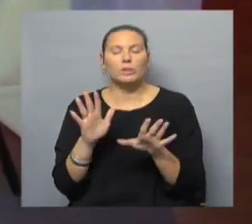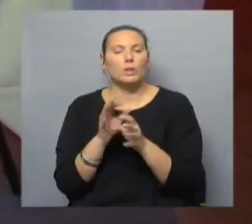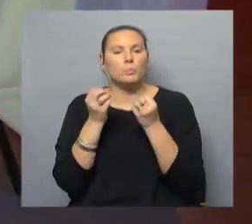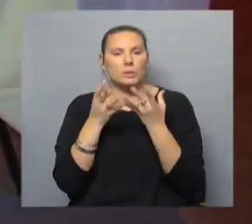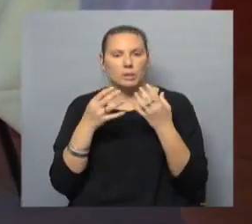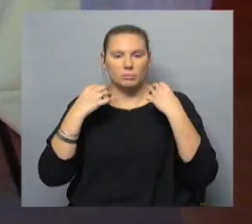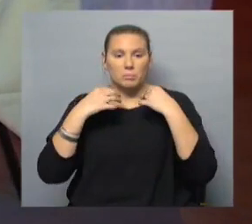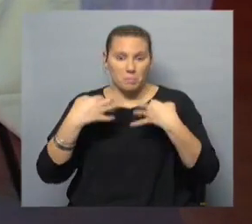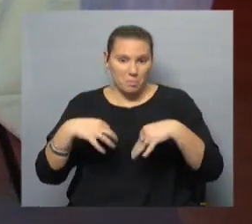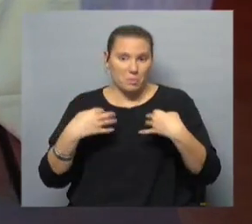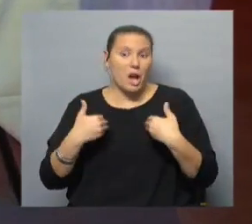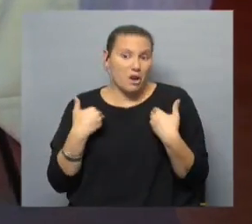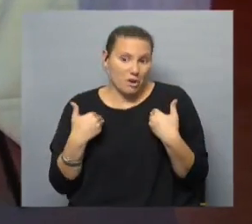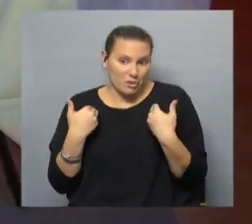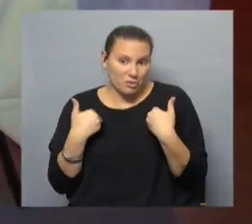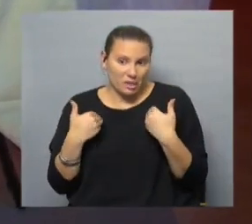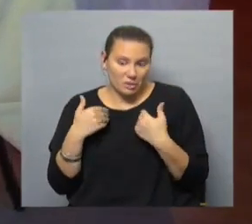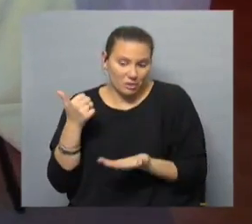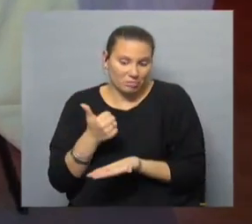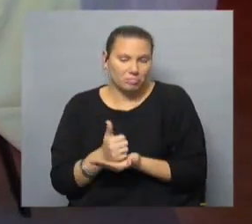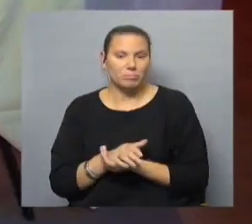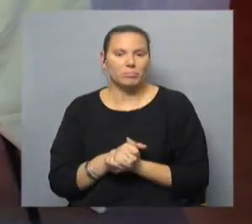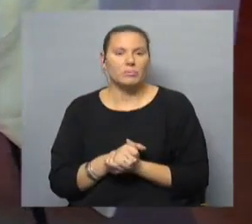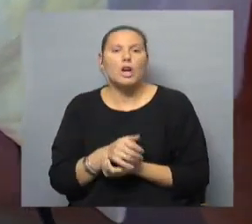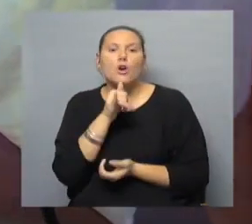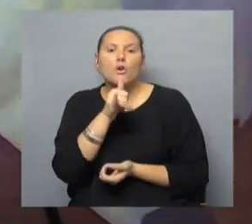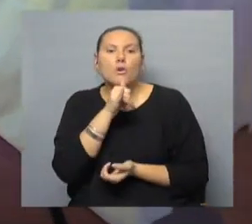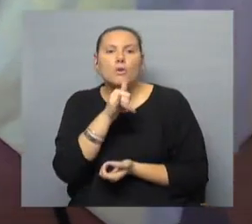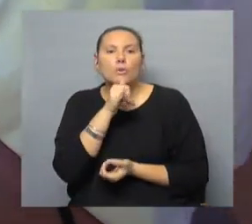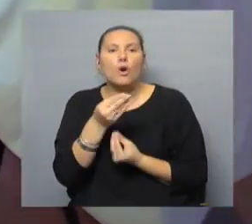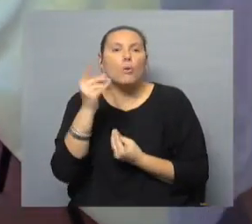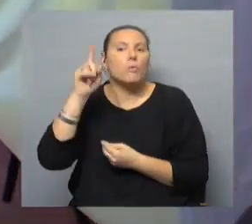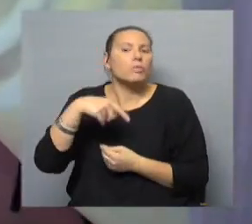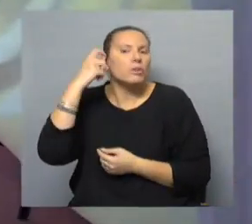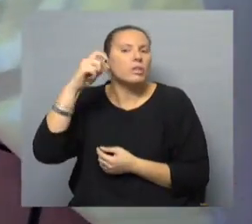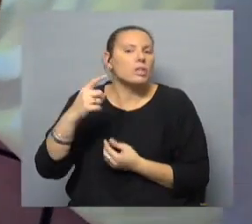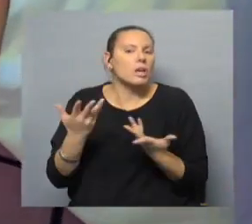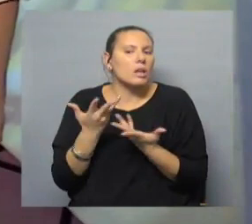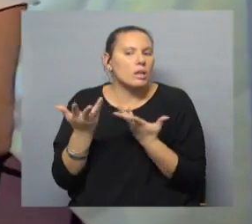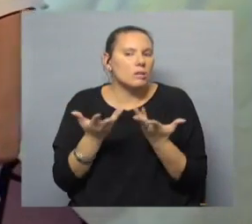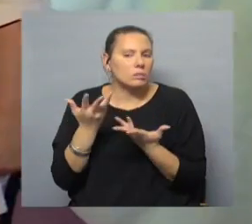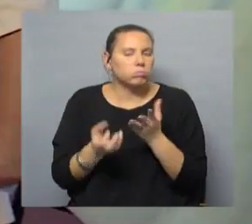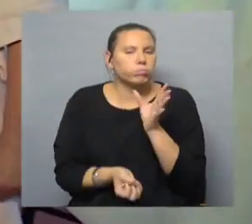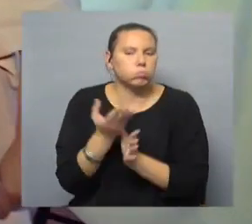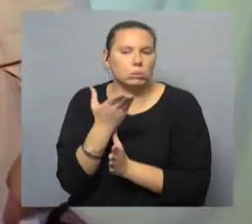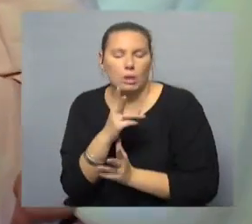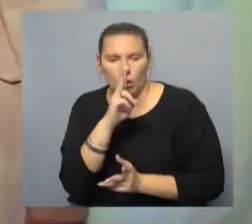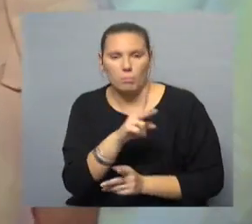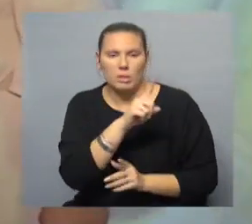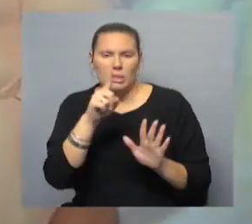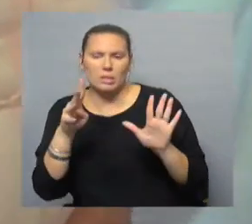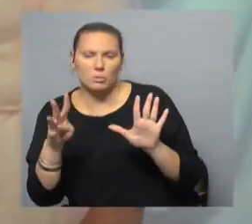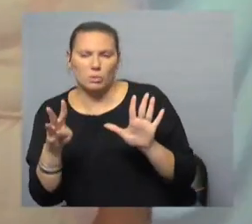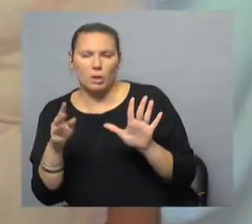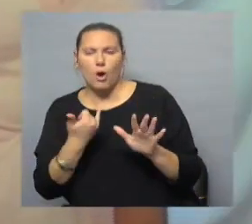estás? Muy bien, muy contento de recibirlos. Contame un poco cómo surgió esta idea en 2019.